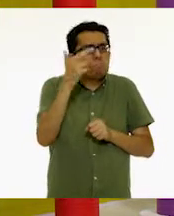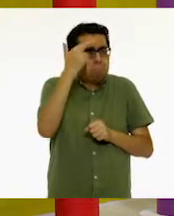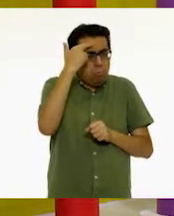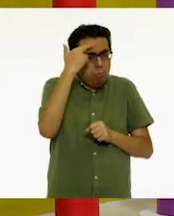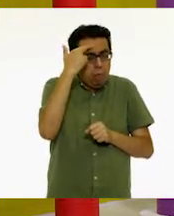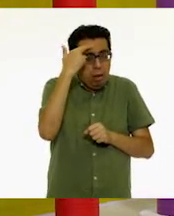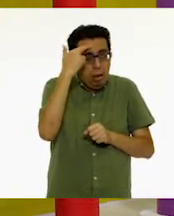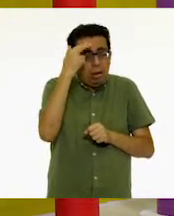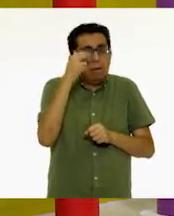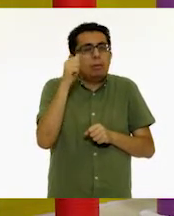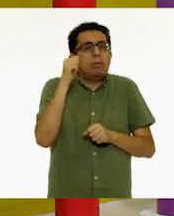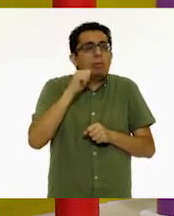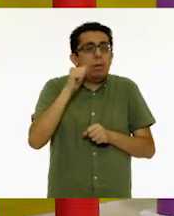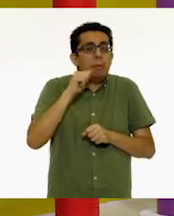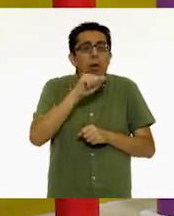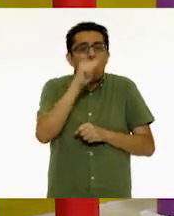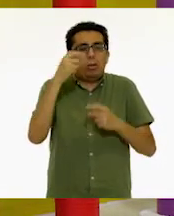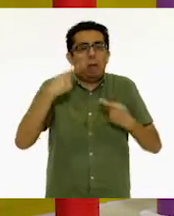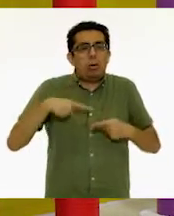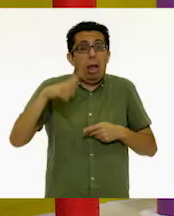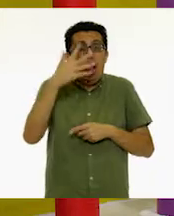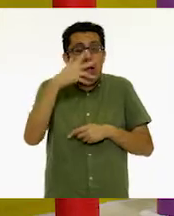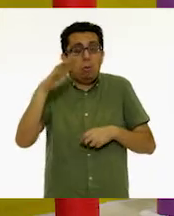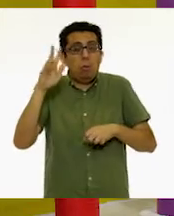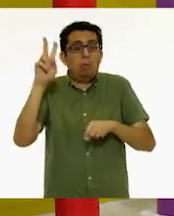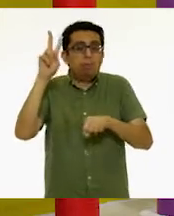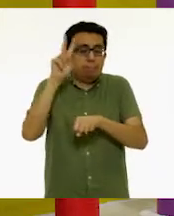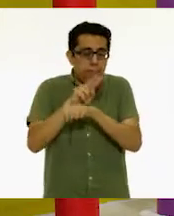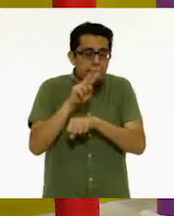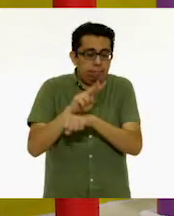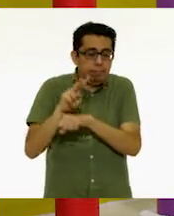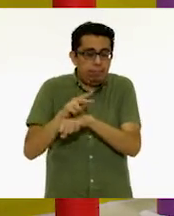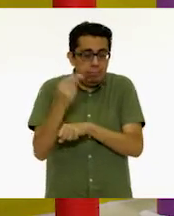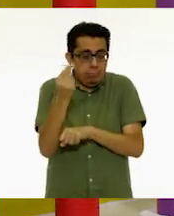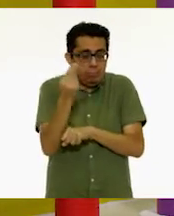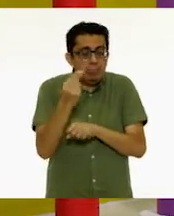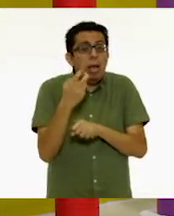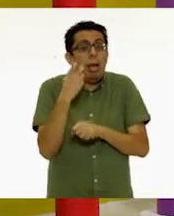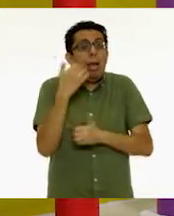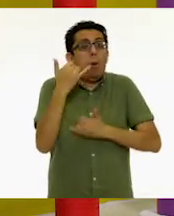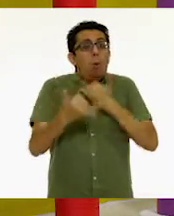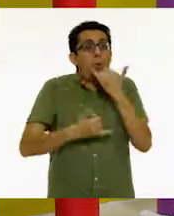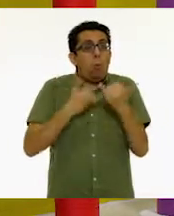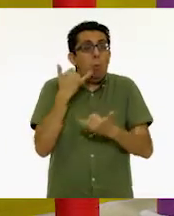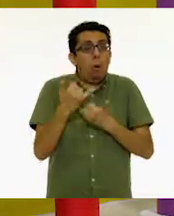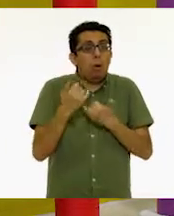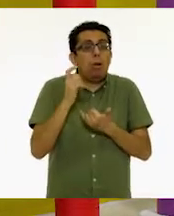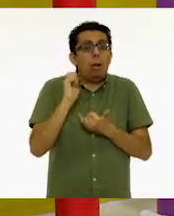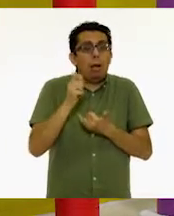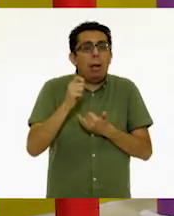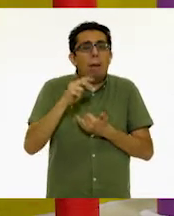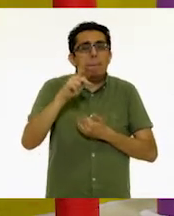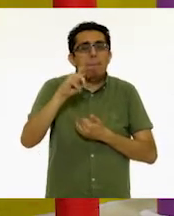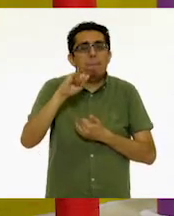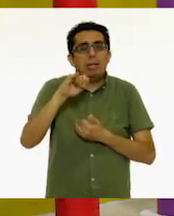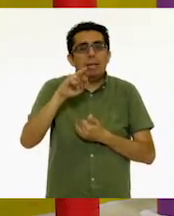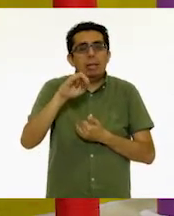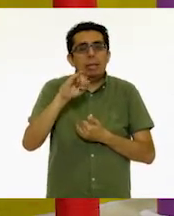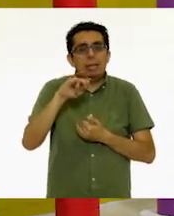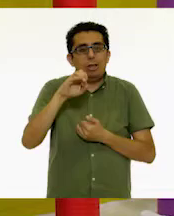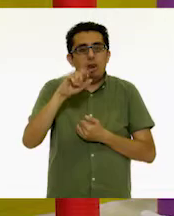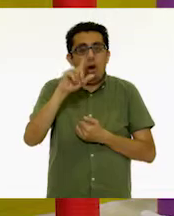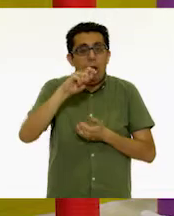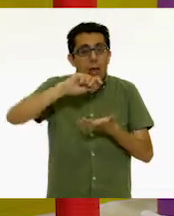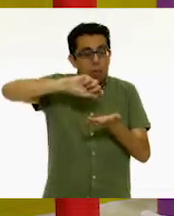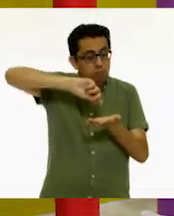objeto sin la supervisión de las personas con las que están ustedes. Este juego se trata de girar la pirinola y colocar